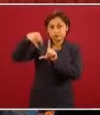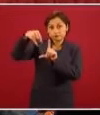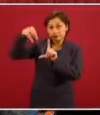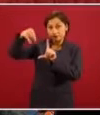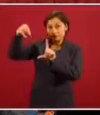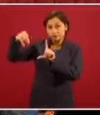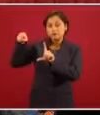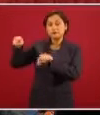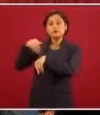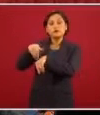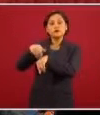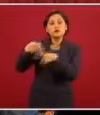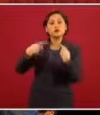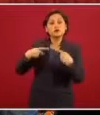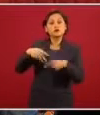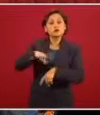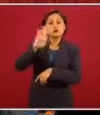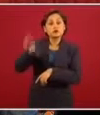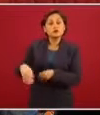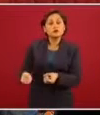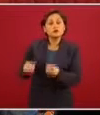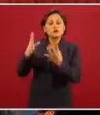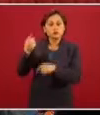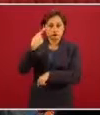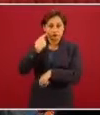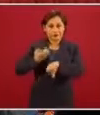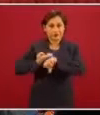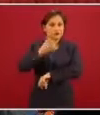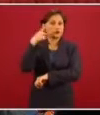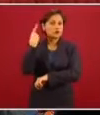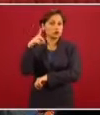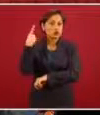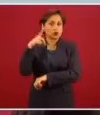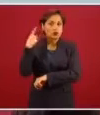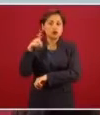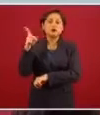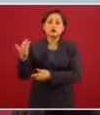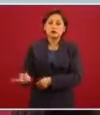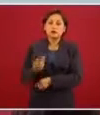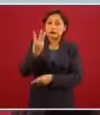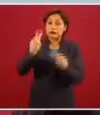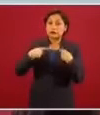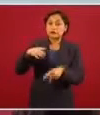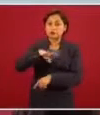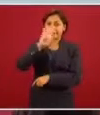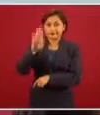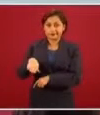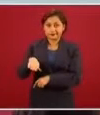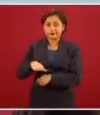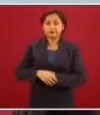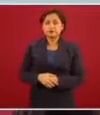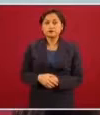de defunciones. Por ejemplo, aquí Durango. Durango es un estado en el que desafortunadamente 3 personas han perdido la vida.